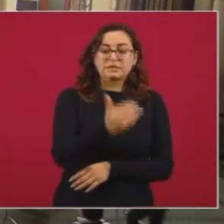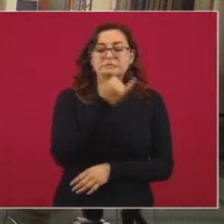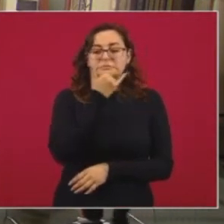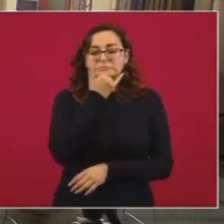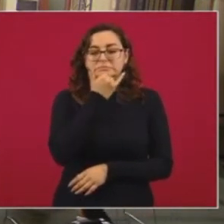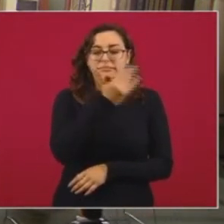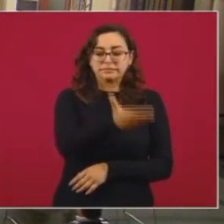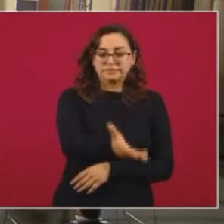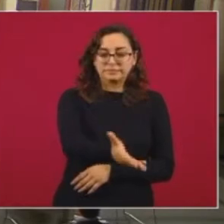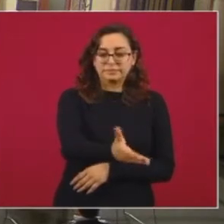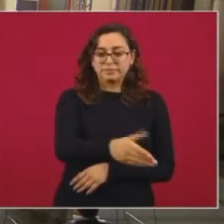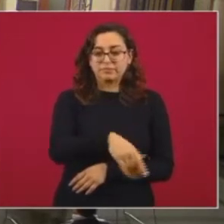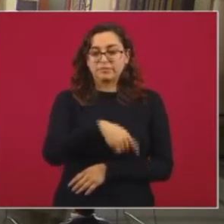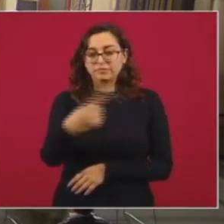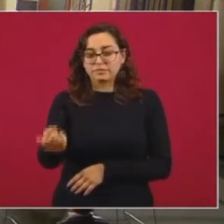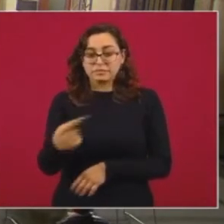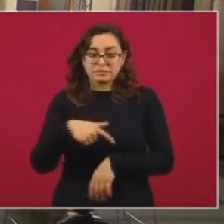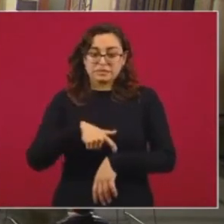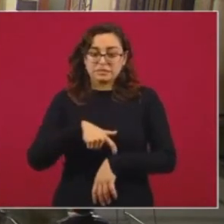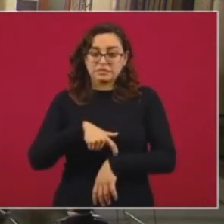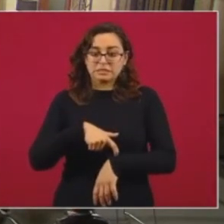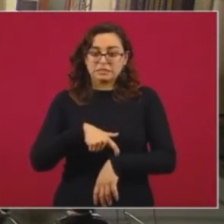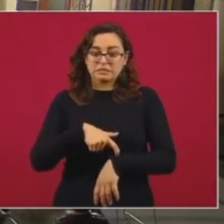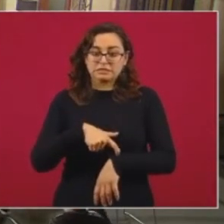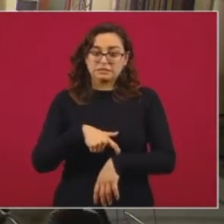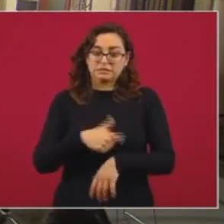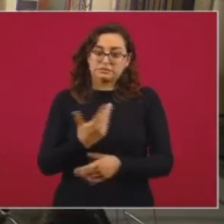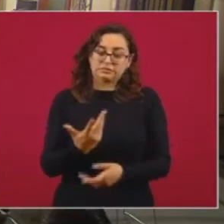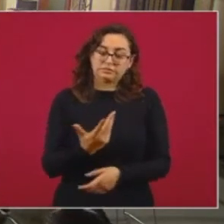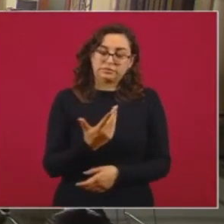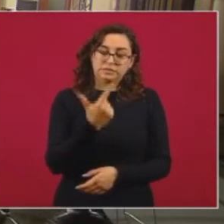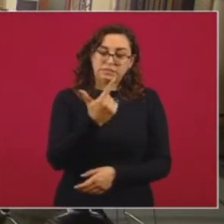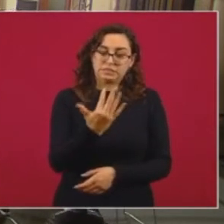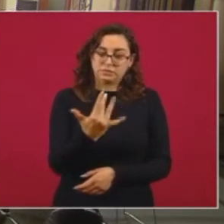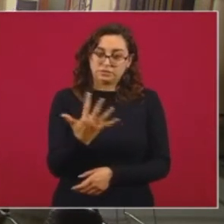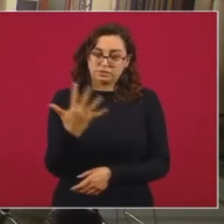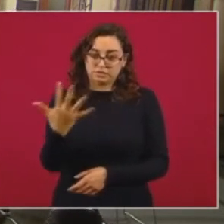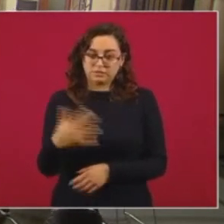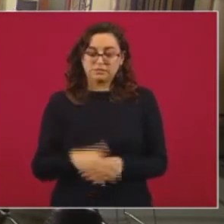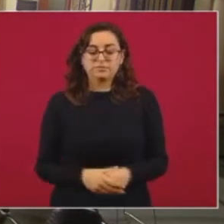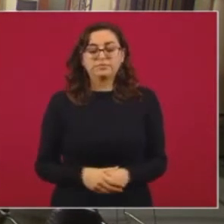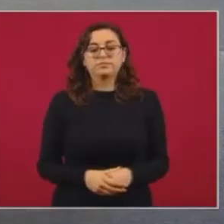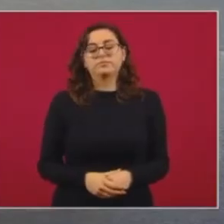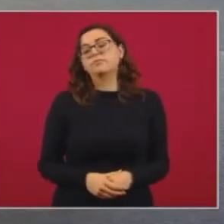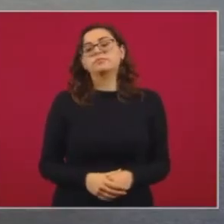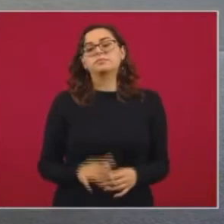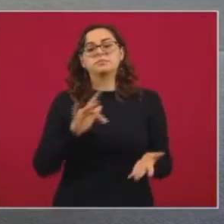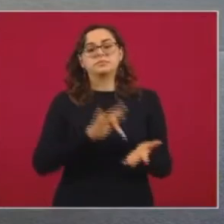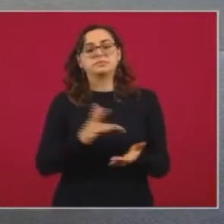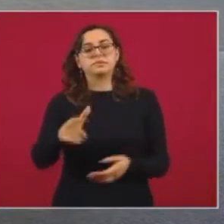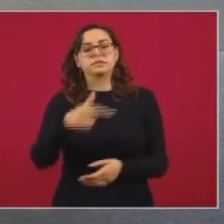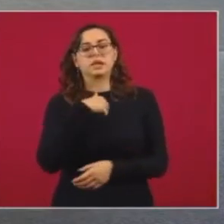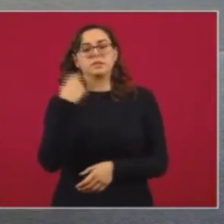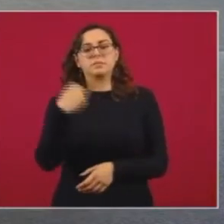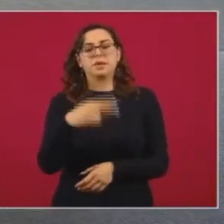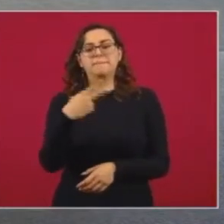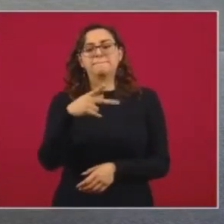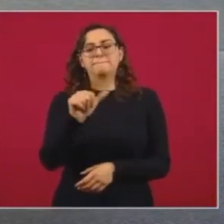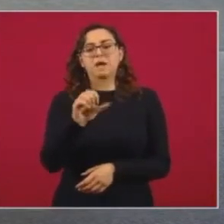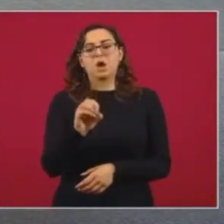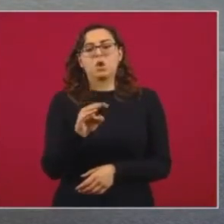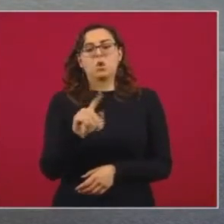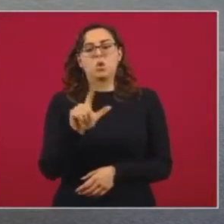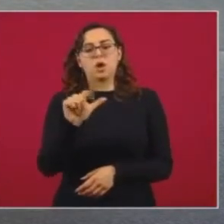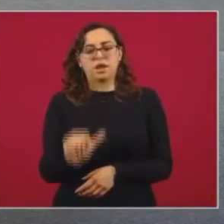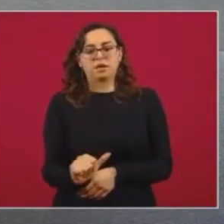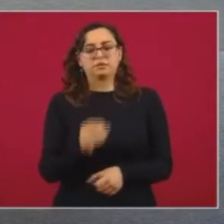usted. Nos quedan pocos minutos, son las 19:55. Gracias, muy buenas noches. Paula Betancourt de Canal 6 Multimedios Televisión. Justamente